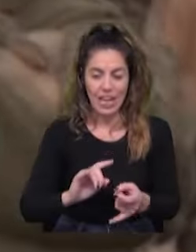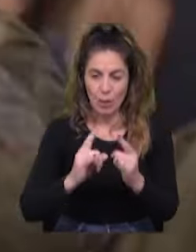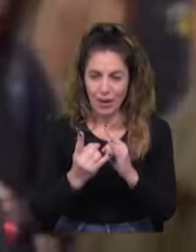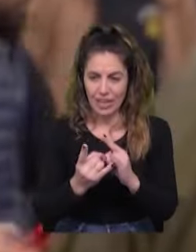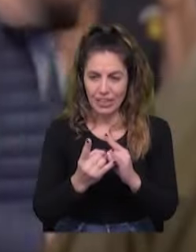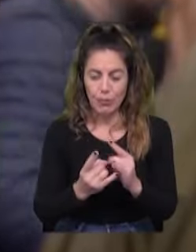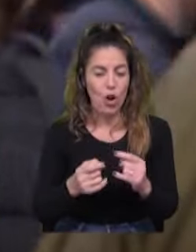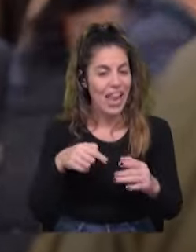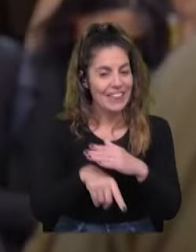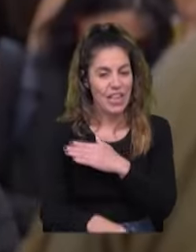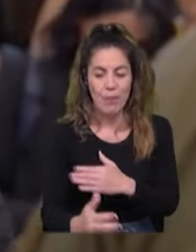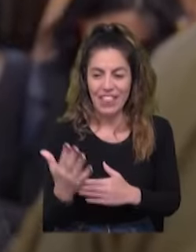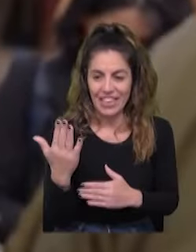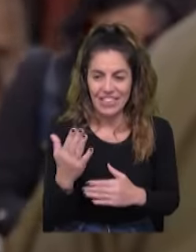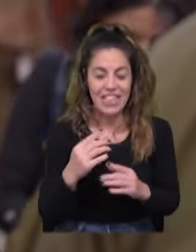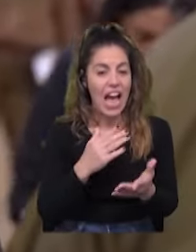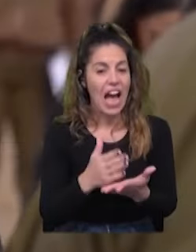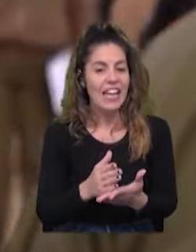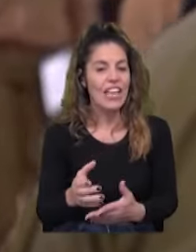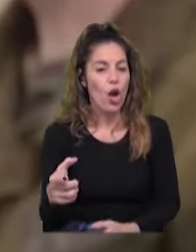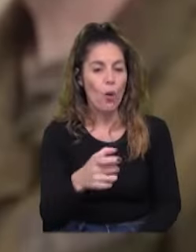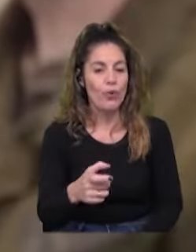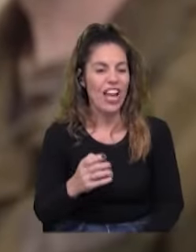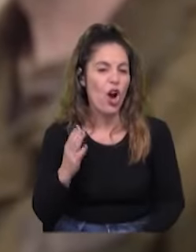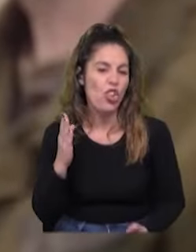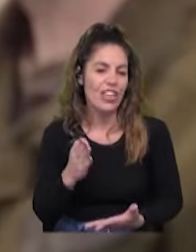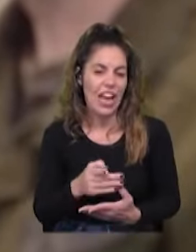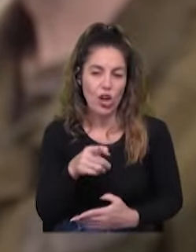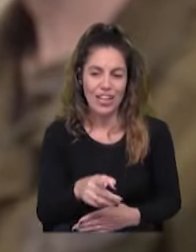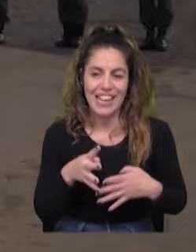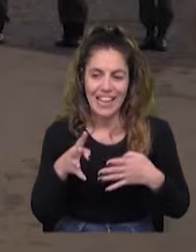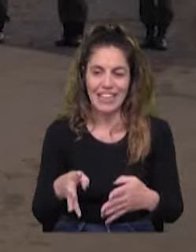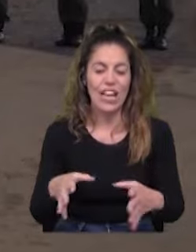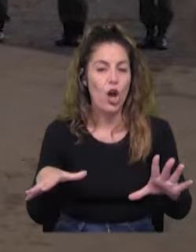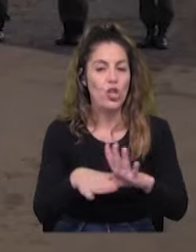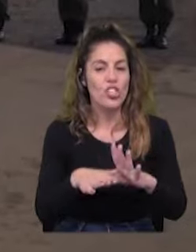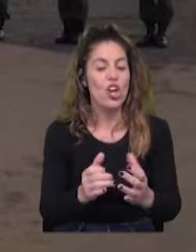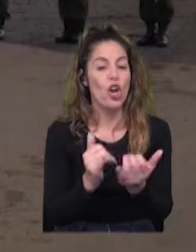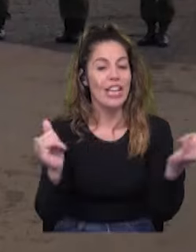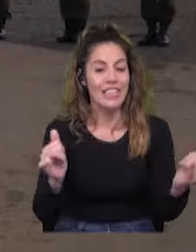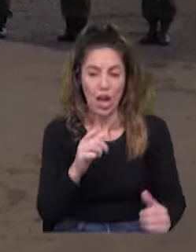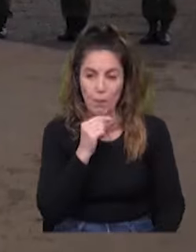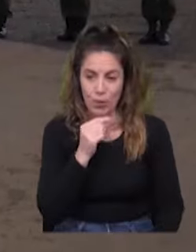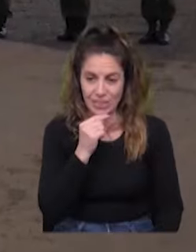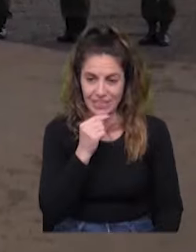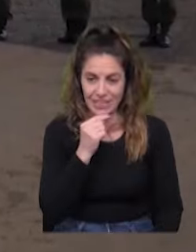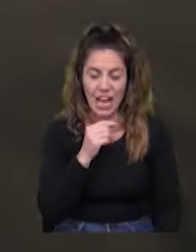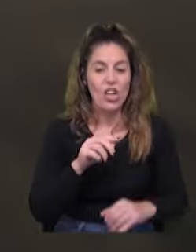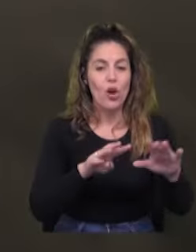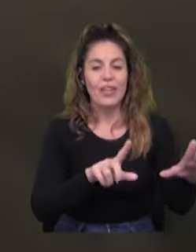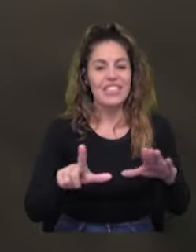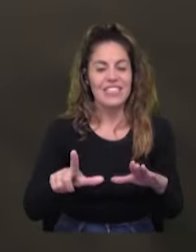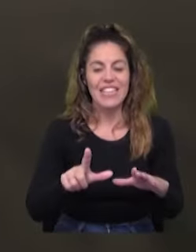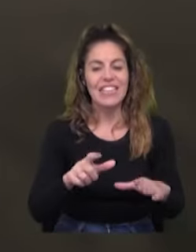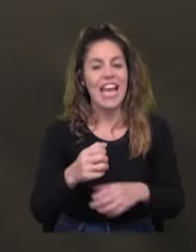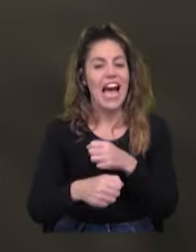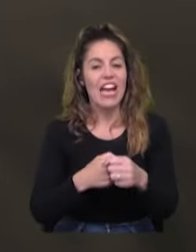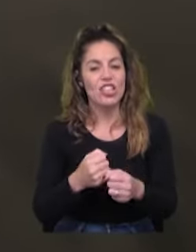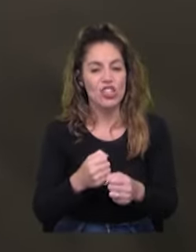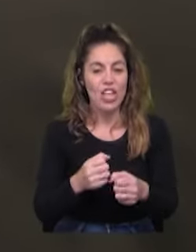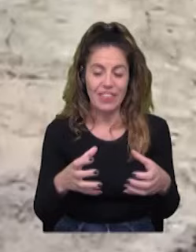extrema derecha hasta el partido comunista condenaron el ataque que coincidió con el día del carabinero a propósito del 97 aniversario de la